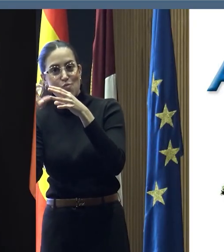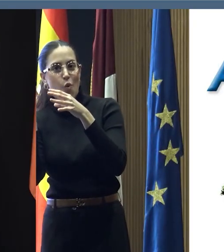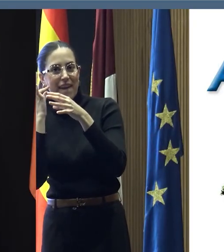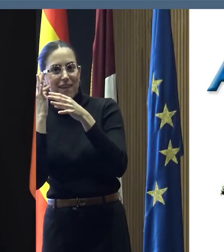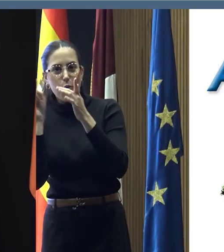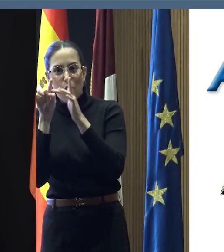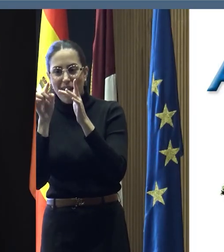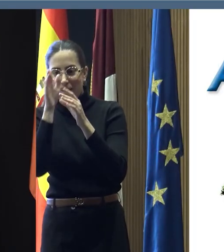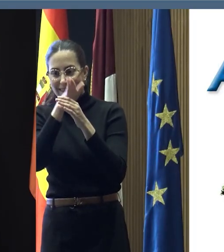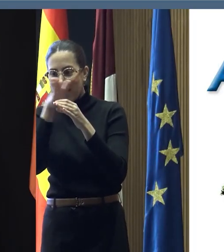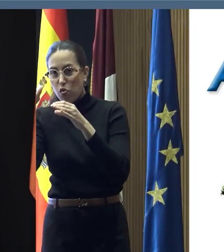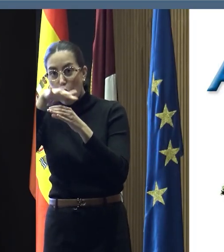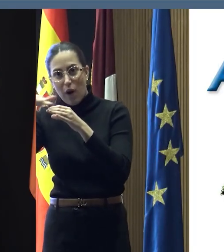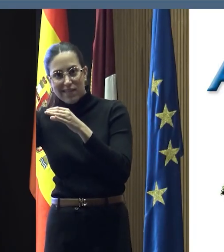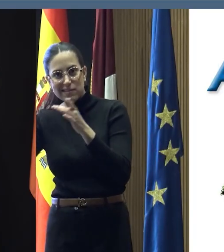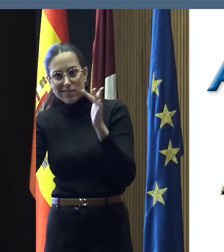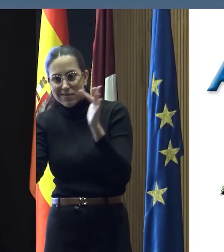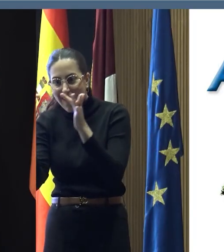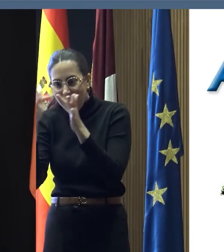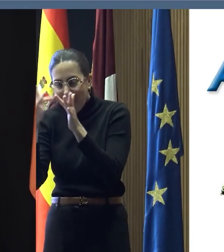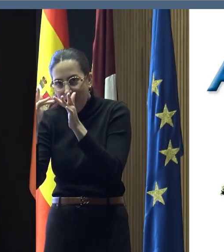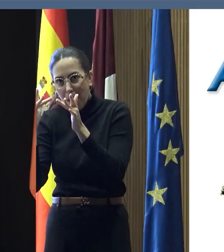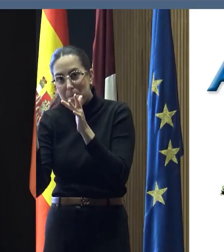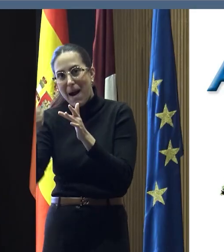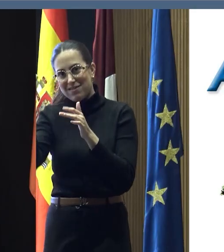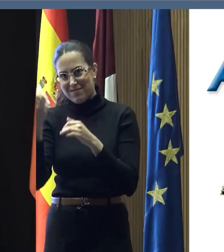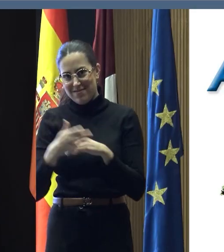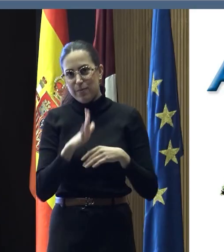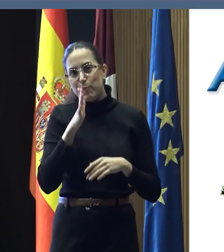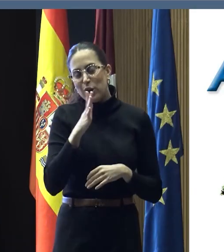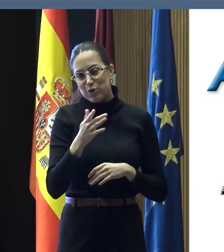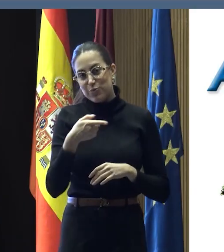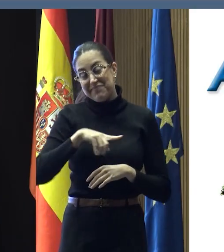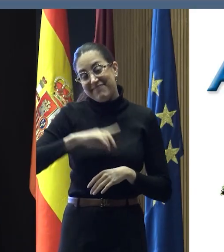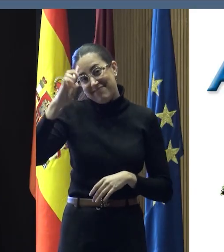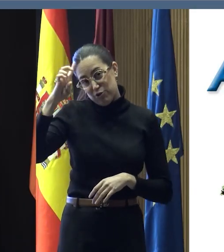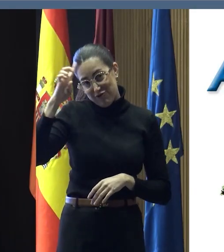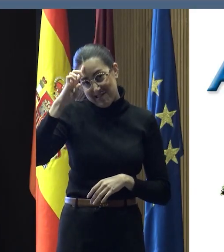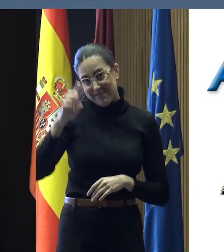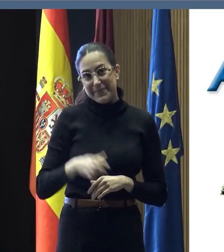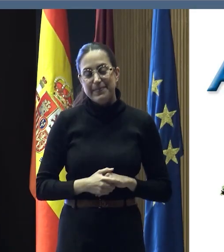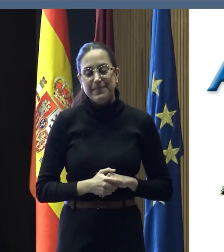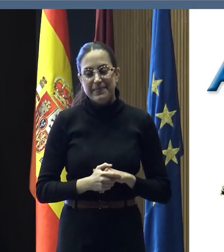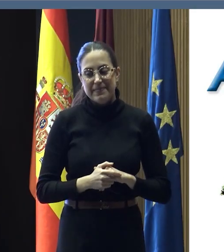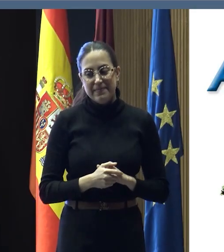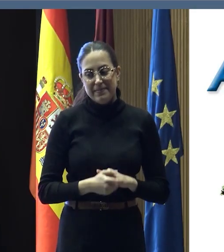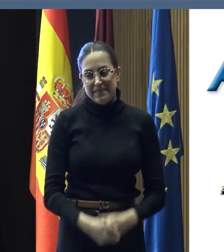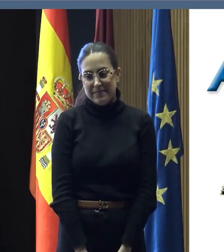entonces pues eso podría hacer, no lo sé, pero